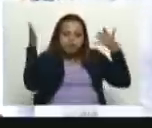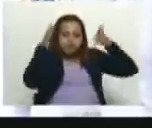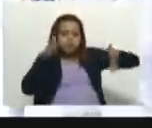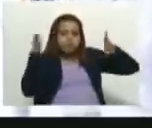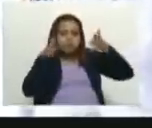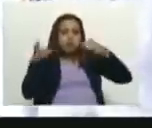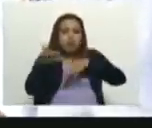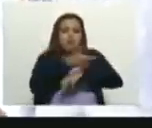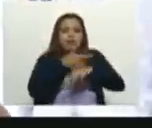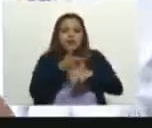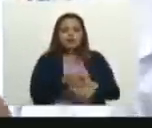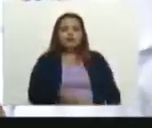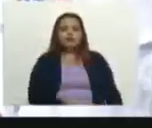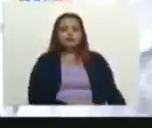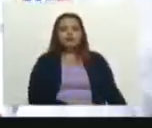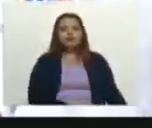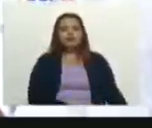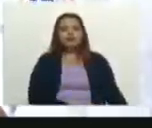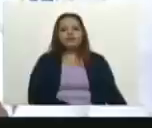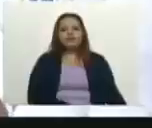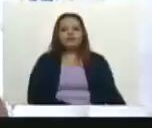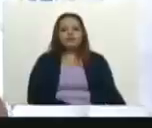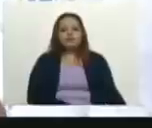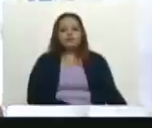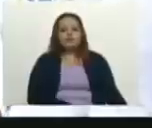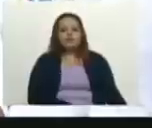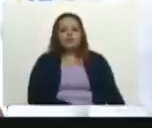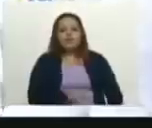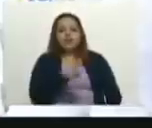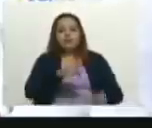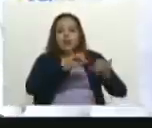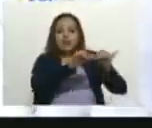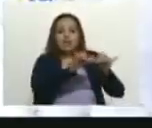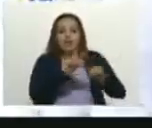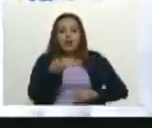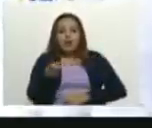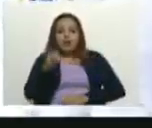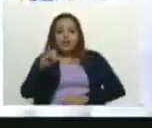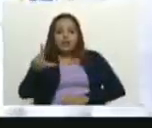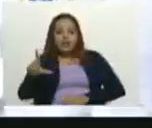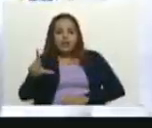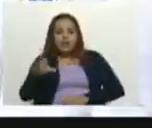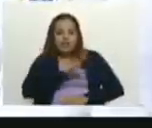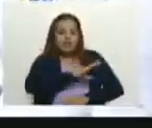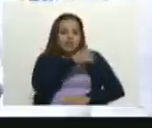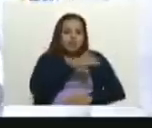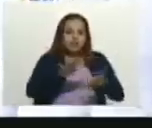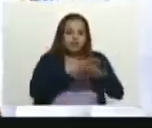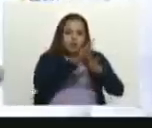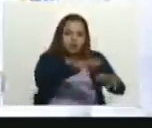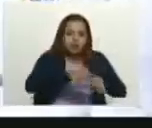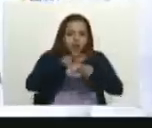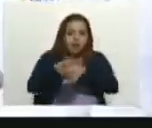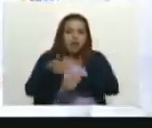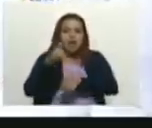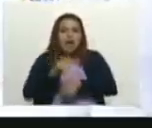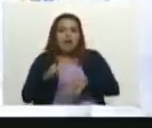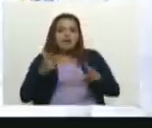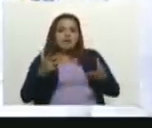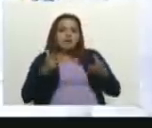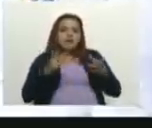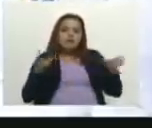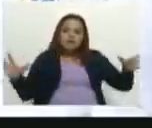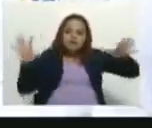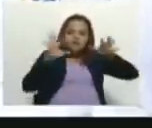nuestro gobernador y el ingeniero Carlos Gil de la Dirección de Agroecología, porque vamos a